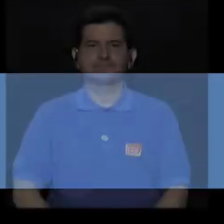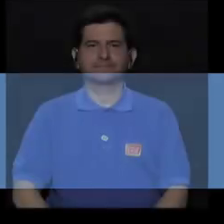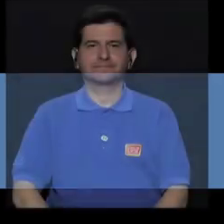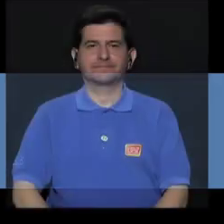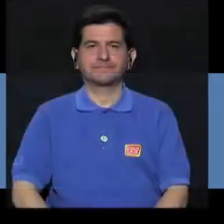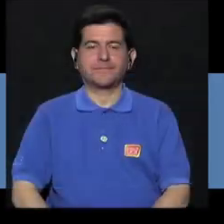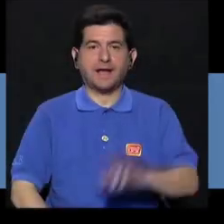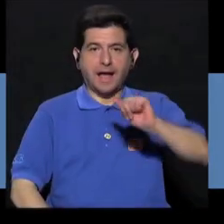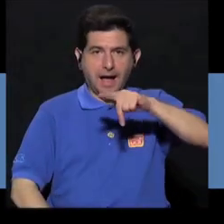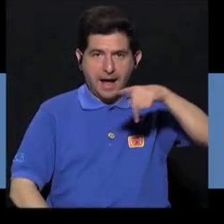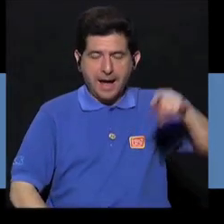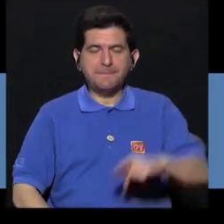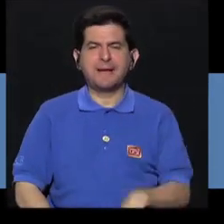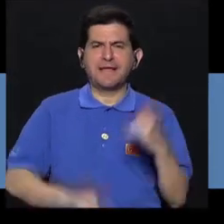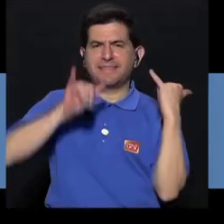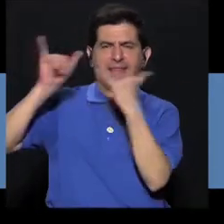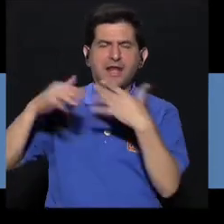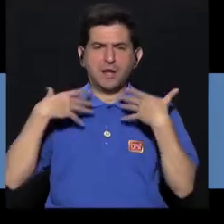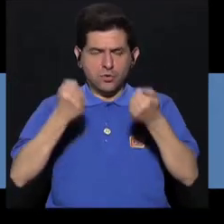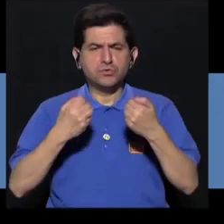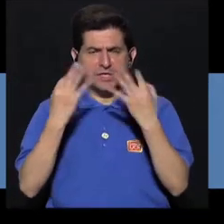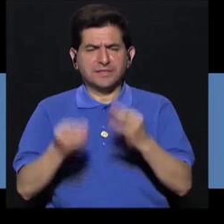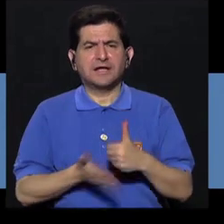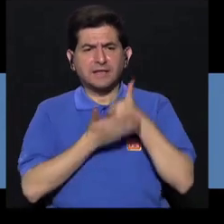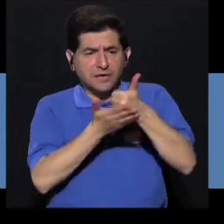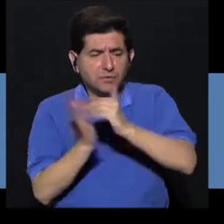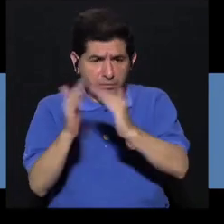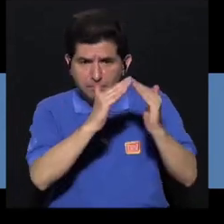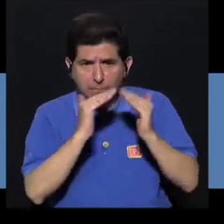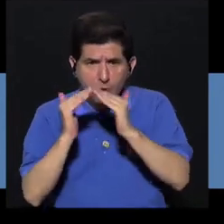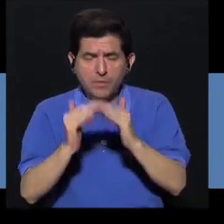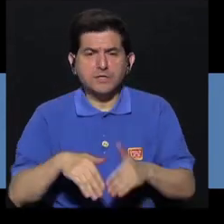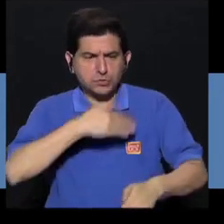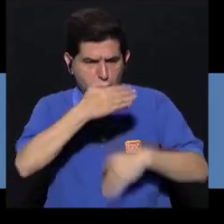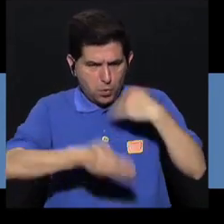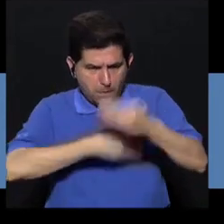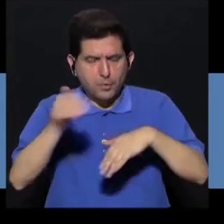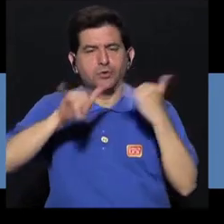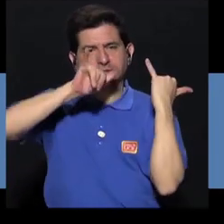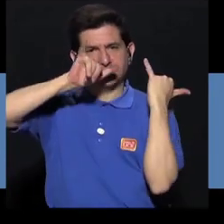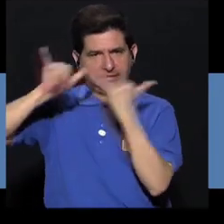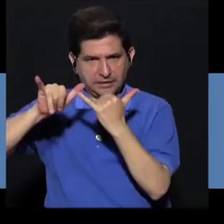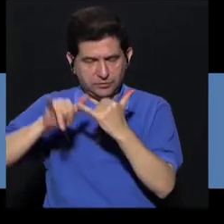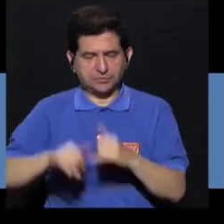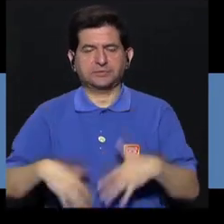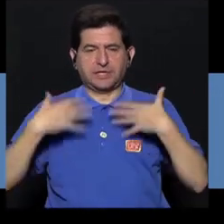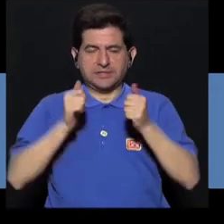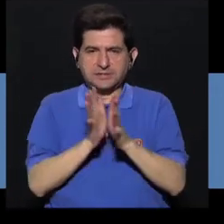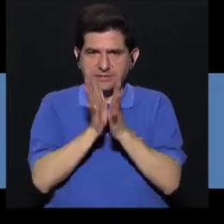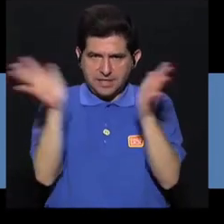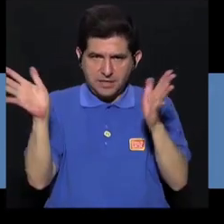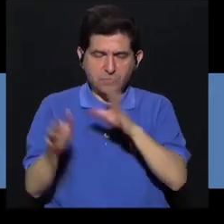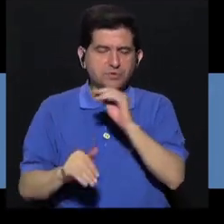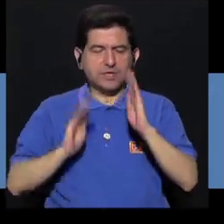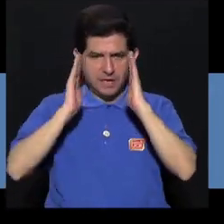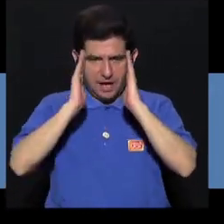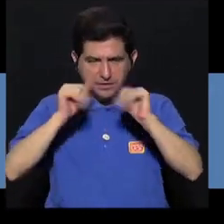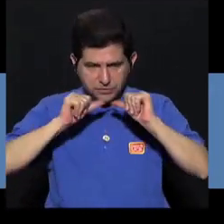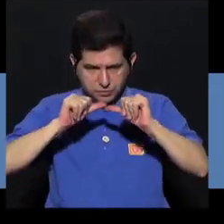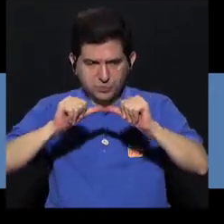La aplicación Denuncia Salud busca facilitar a la población el proceso de denuncia de salud pública y su